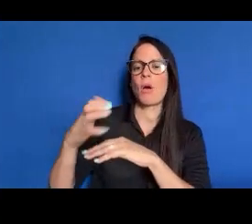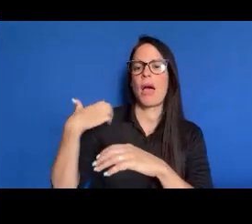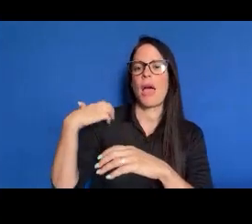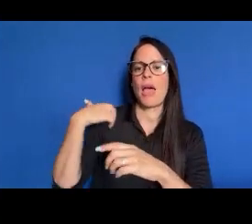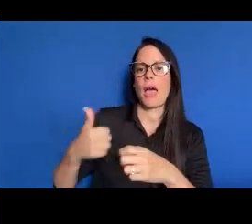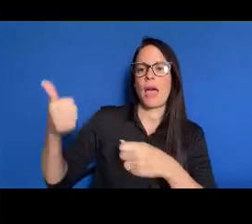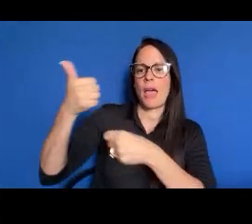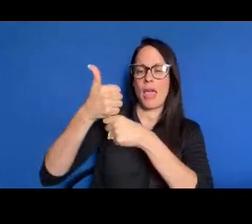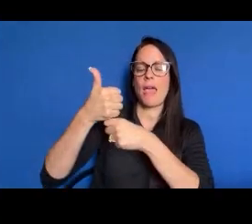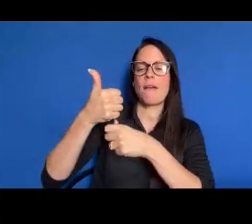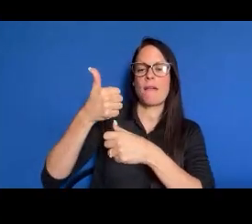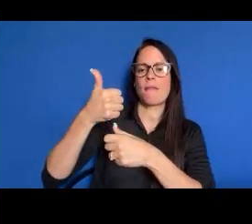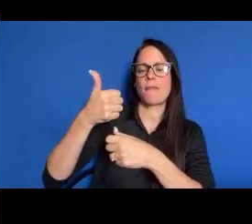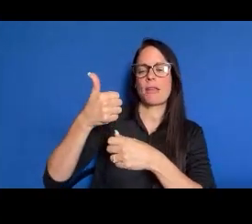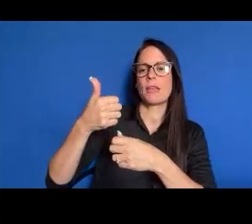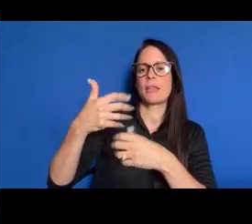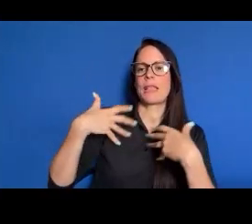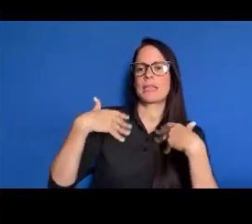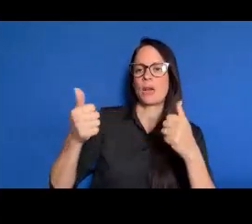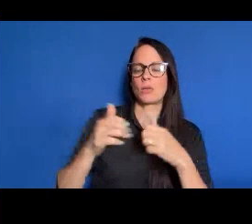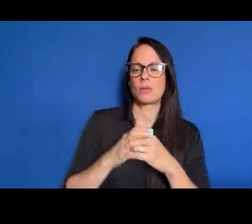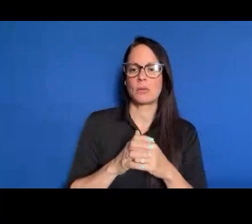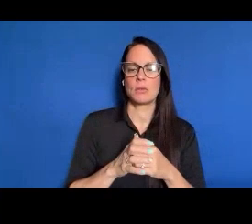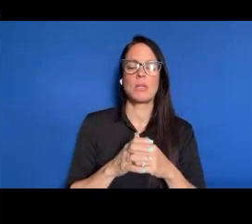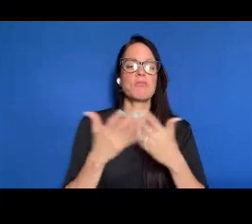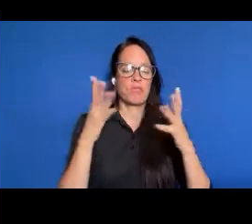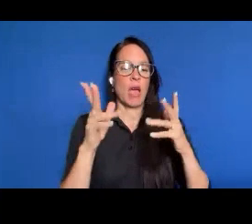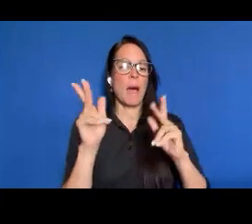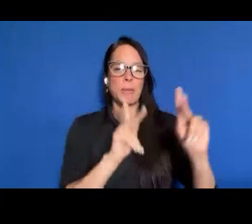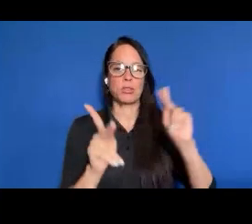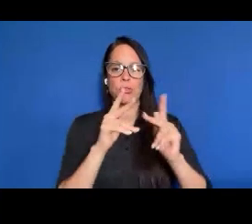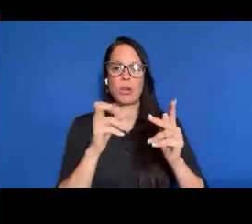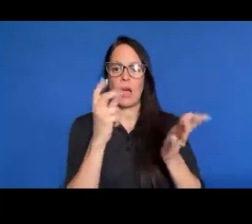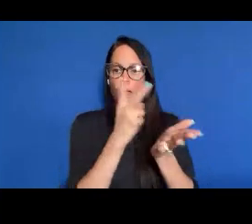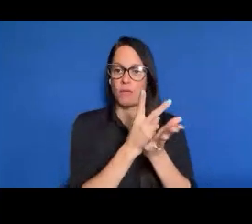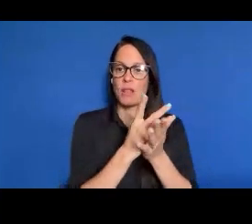¿verdad?, confirmado, han recomendado que se proceda al siguiente paso.